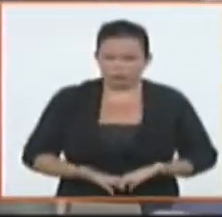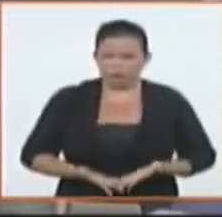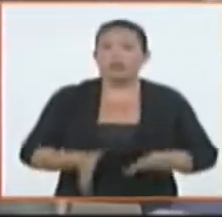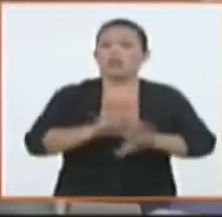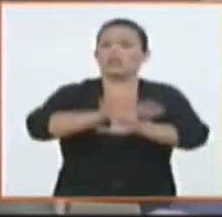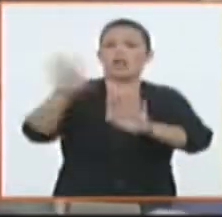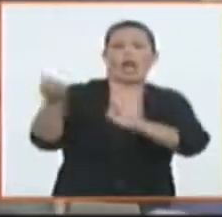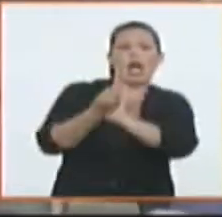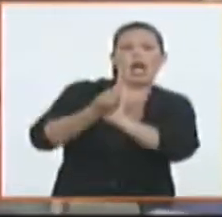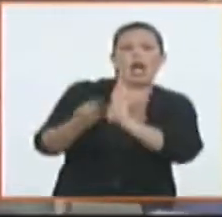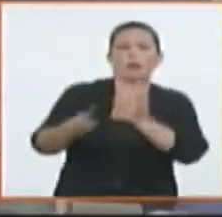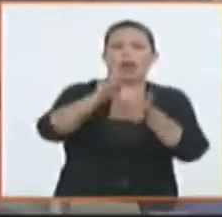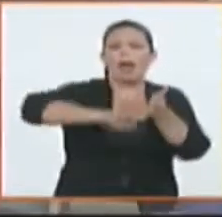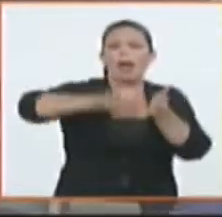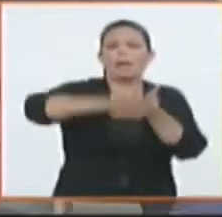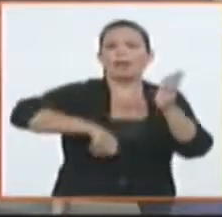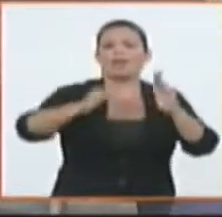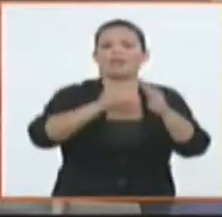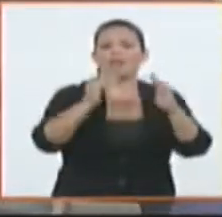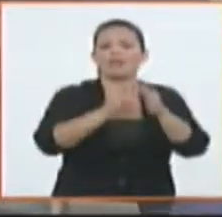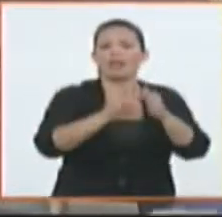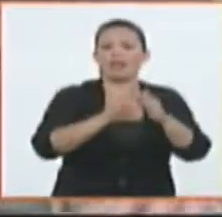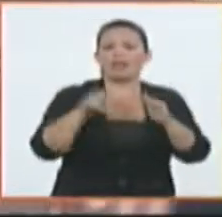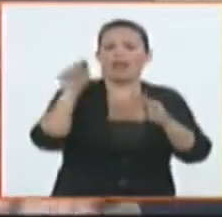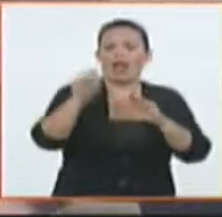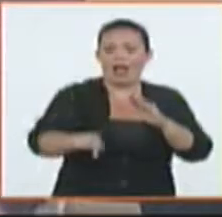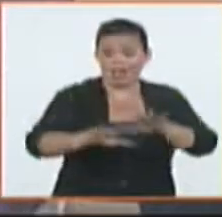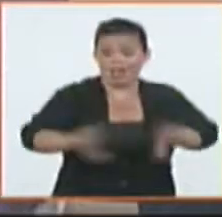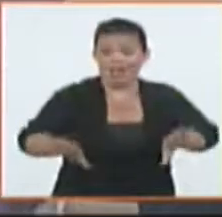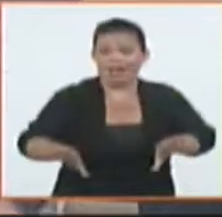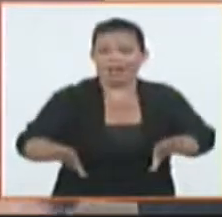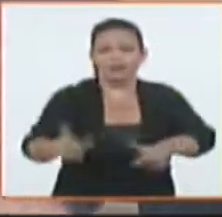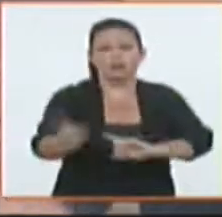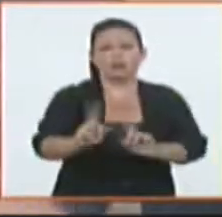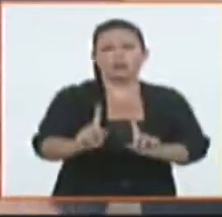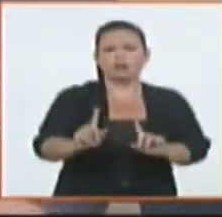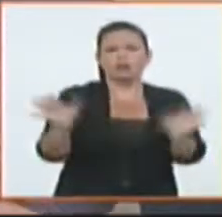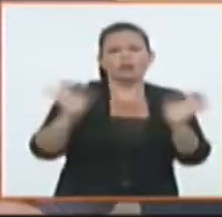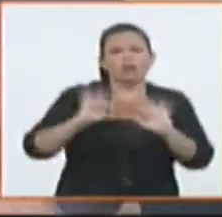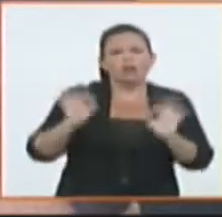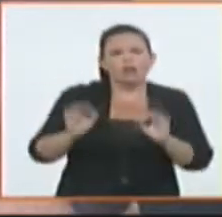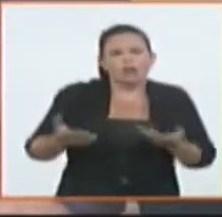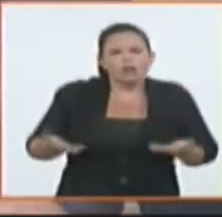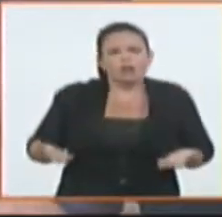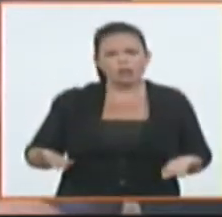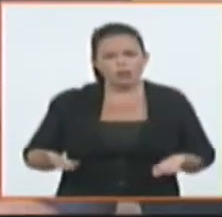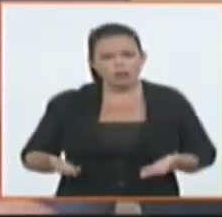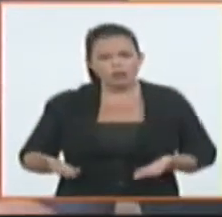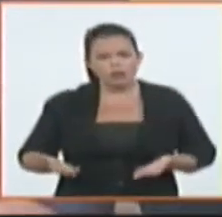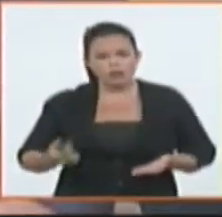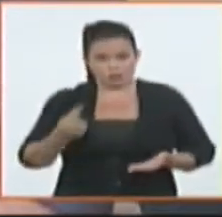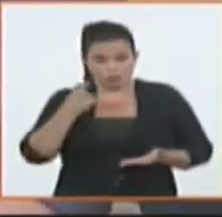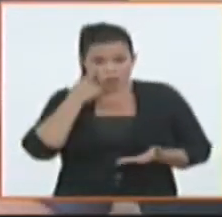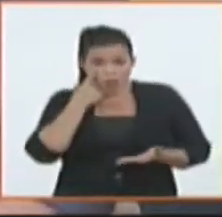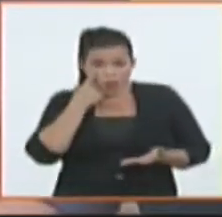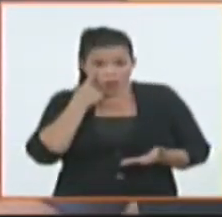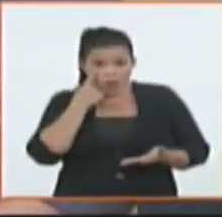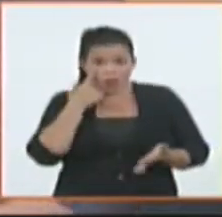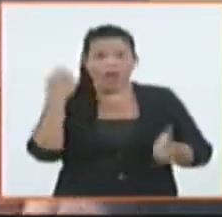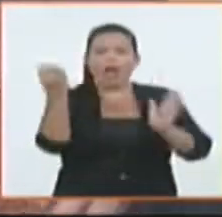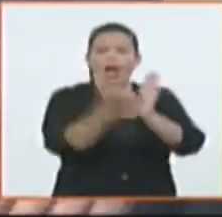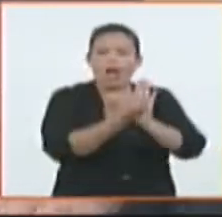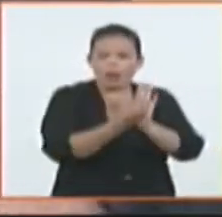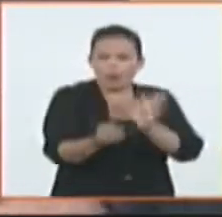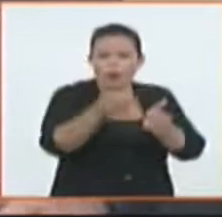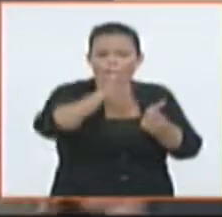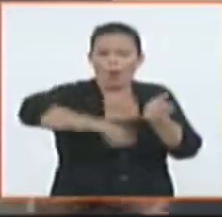otros problemas con los vulnerables, hay programas sociales aprobados con políticas aprobadas y no se gastan los recursos aprobados en el plan